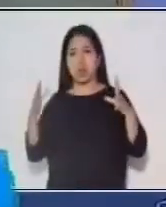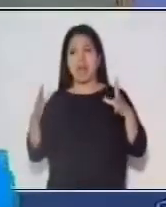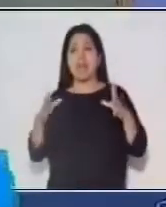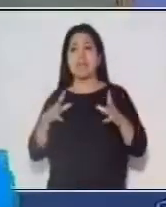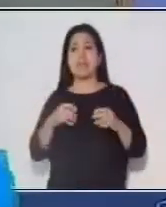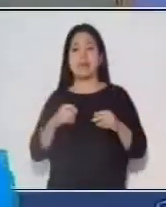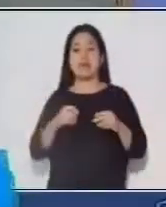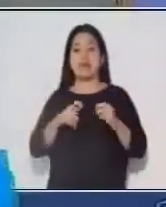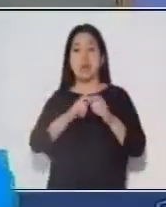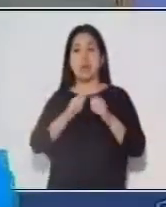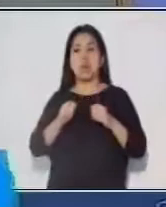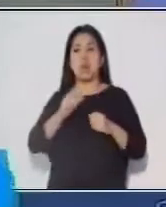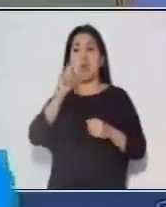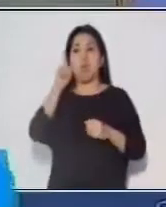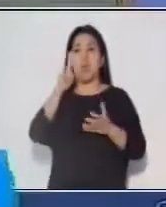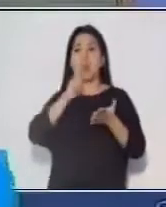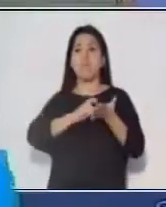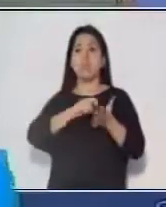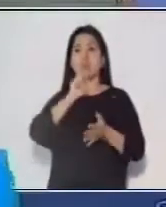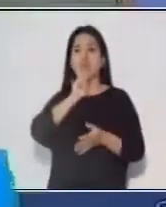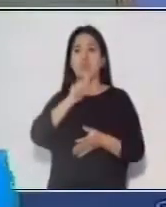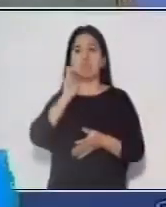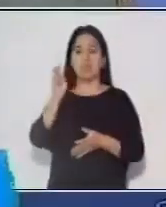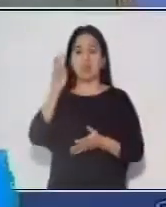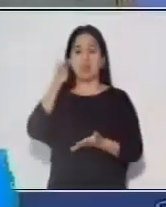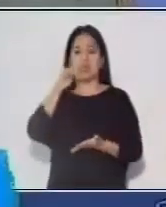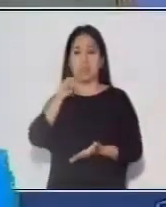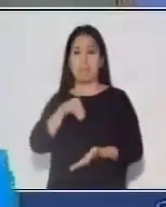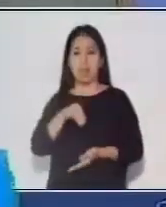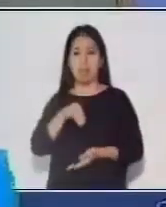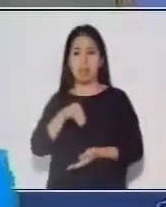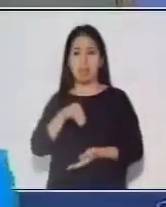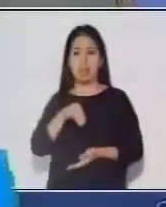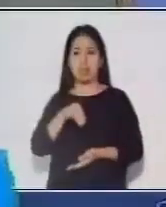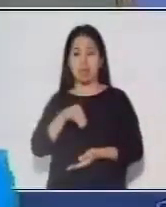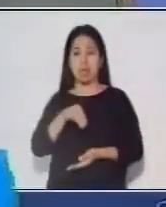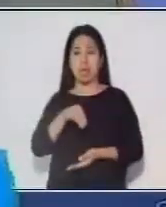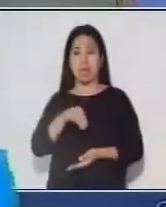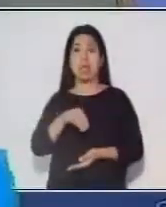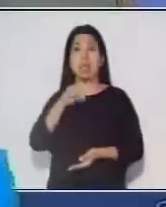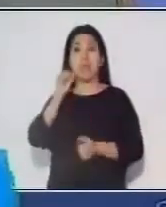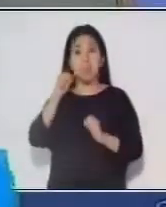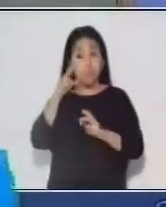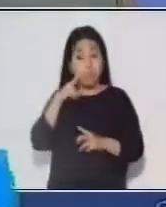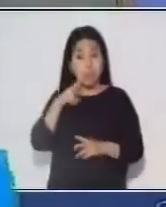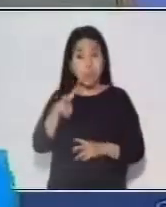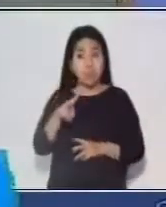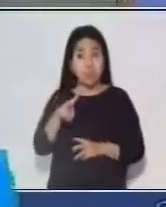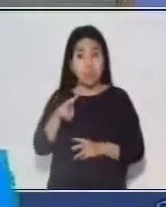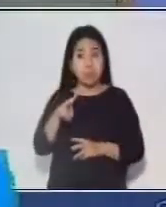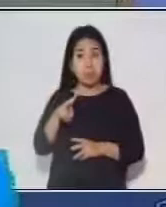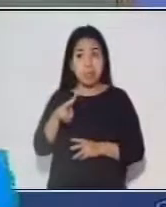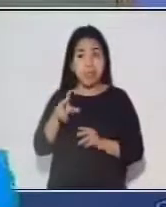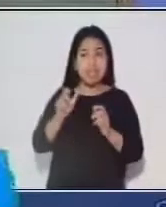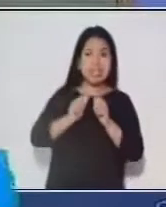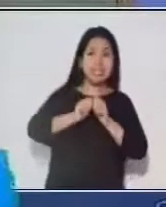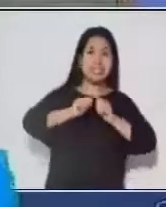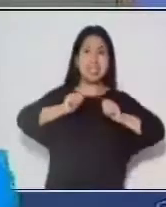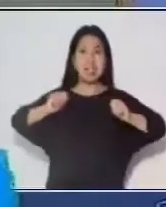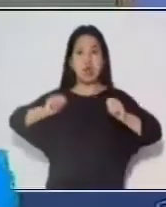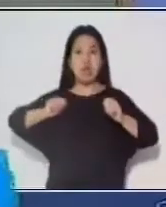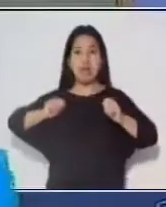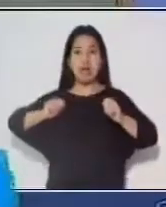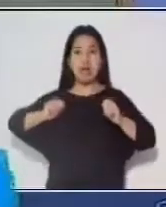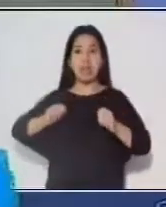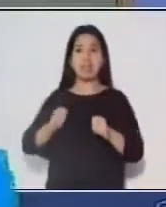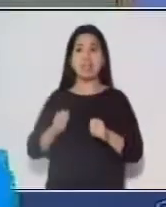de 1.22 metros y podemos ver de que es el doble de la distancia